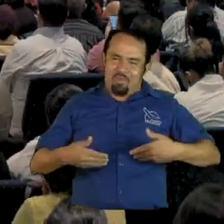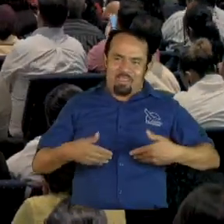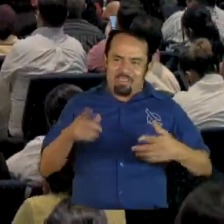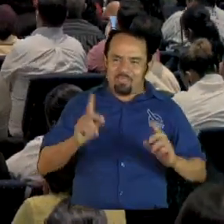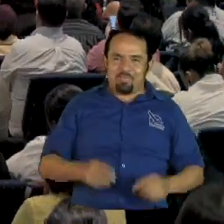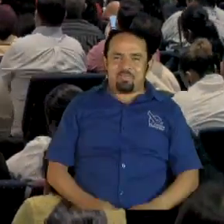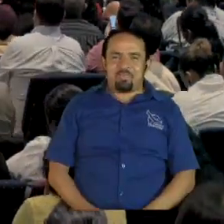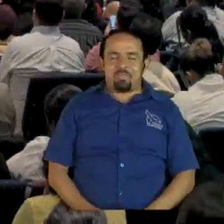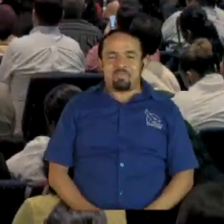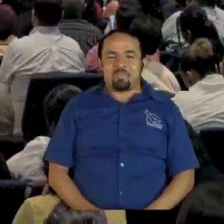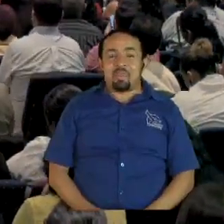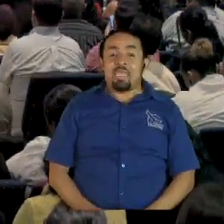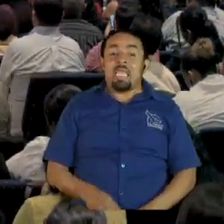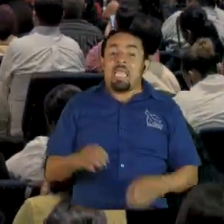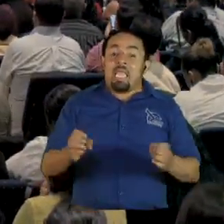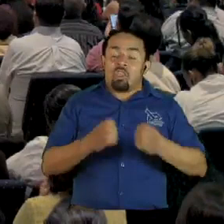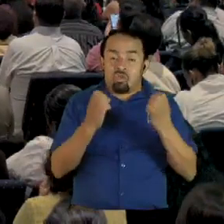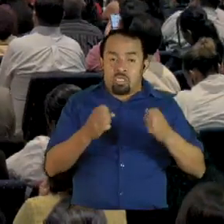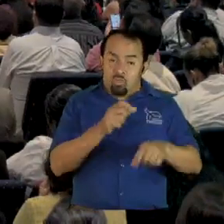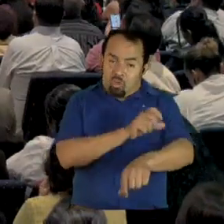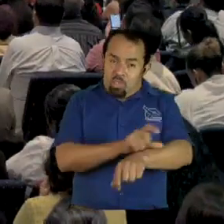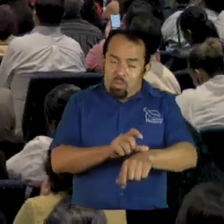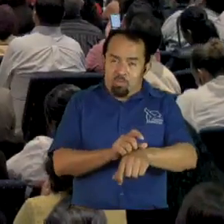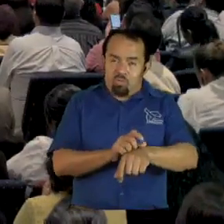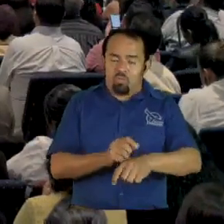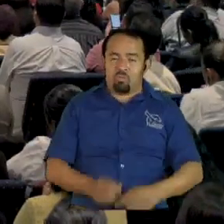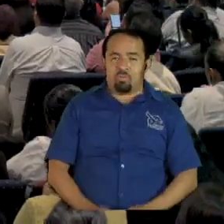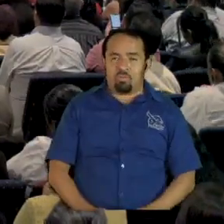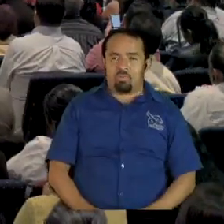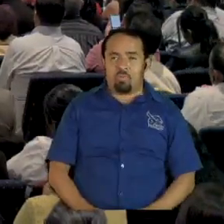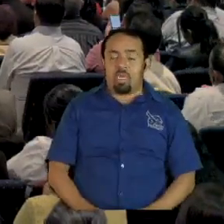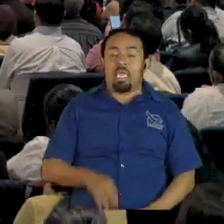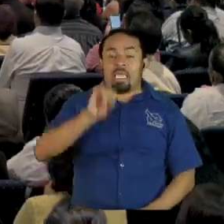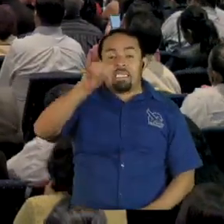Ahora, si Juan el apóstol, que andaba con el mejor maestro,